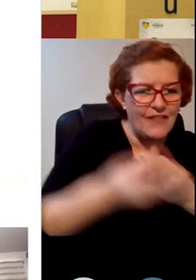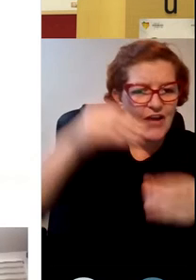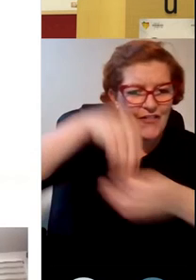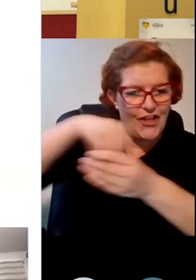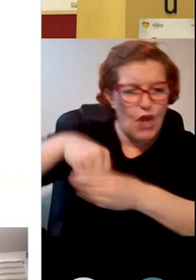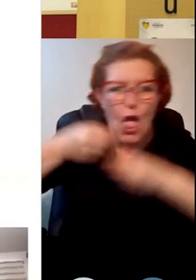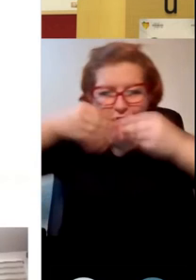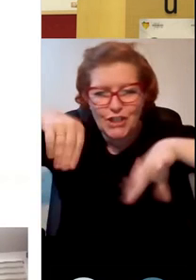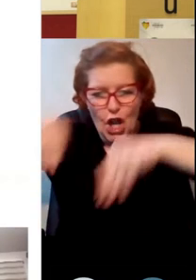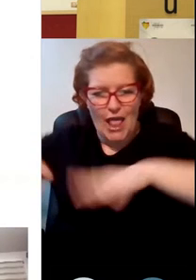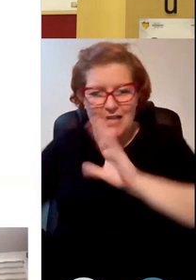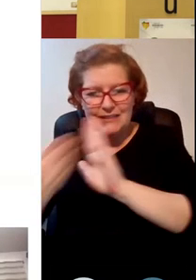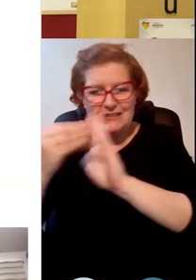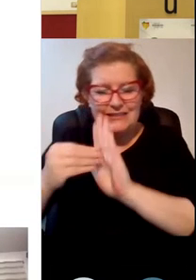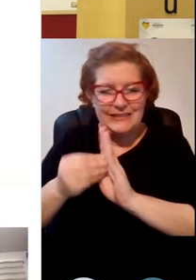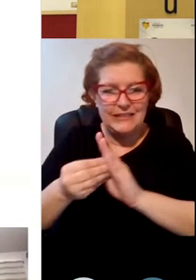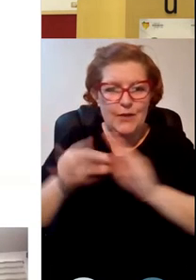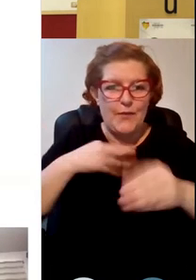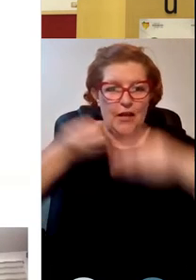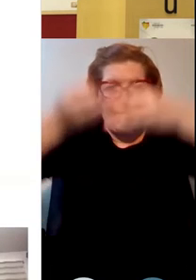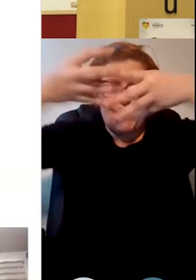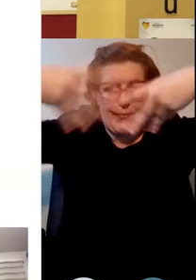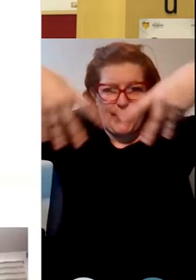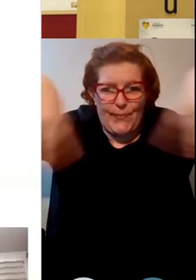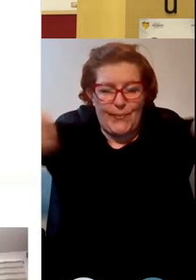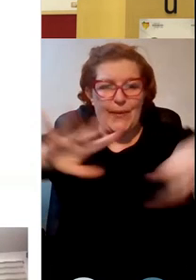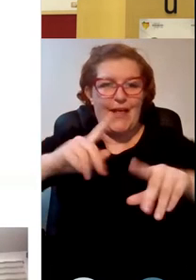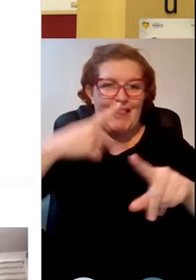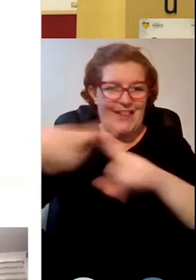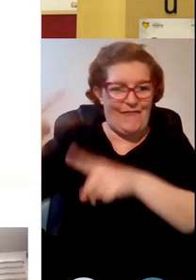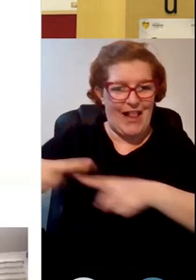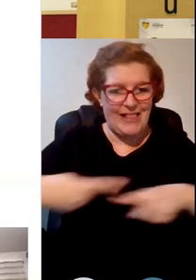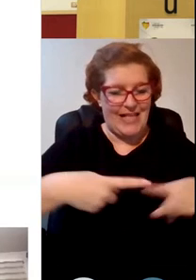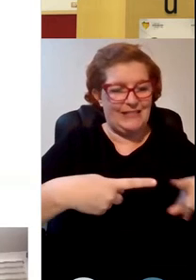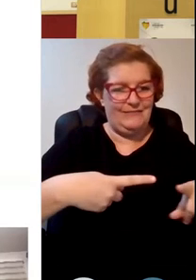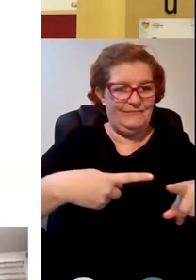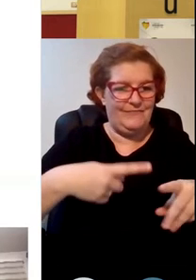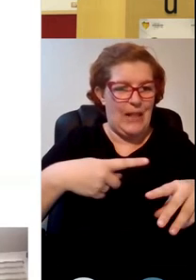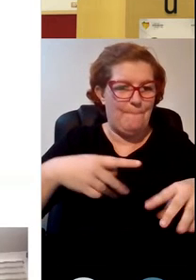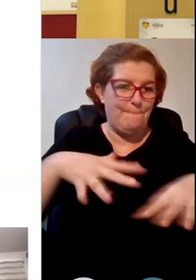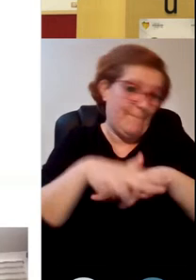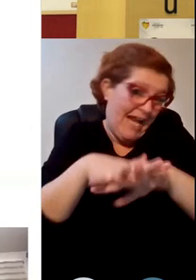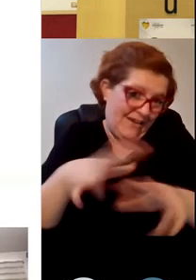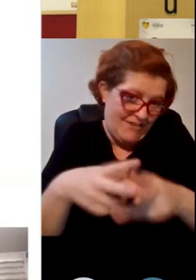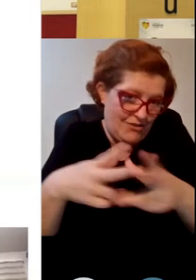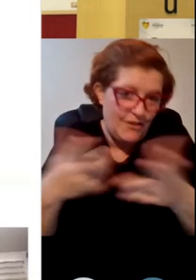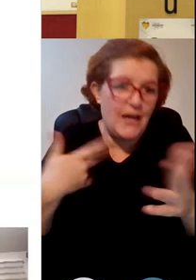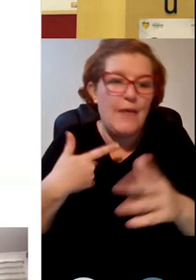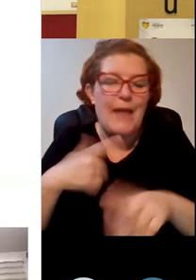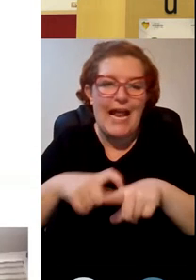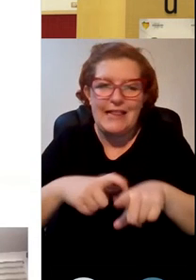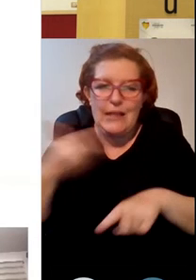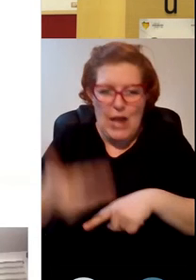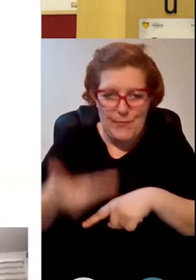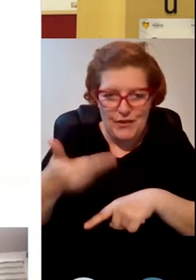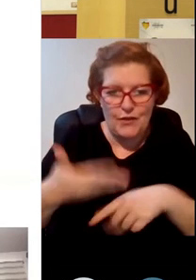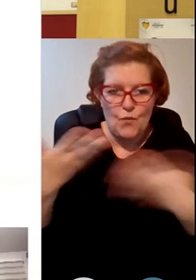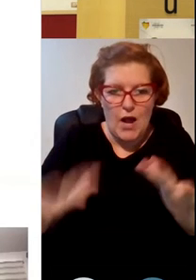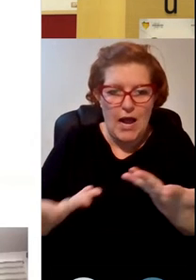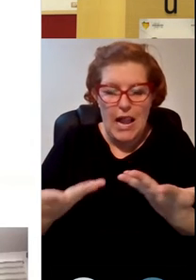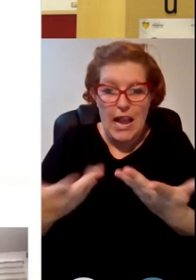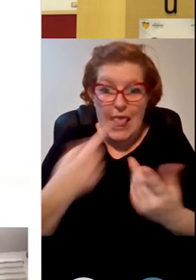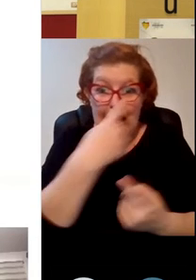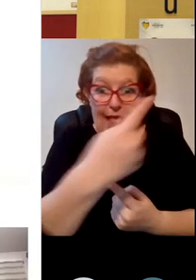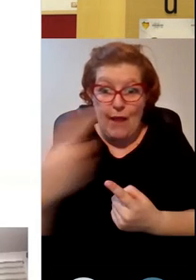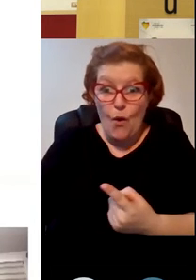historias que se despliegan en distintas plataformas pero con una característica elemental que es que cada uno de esos medios